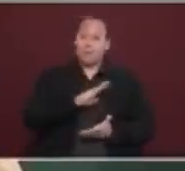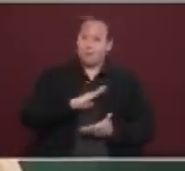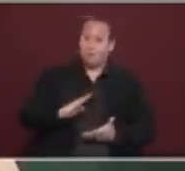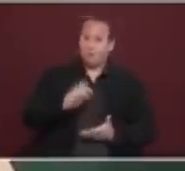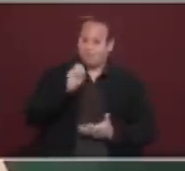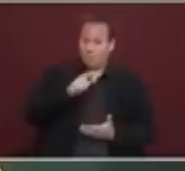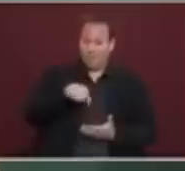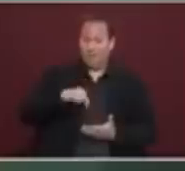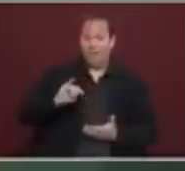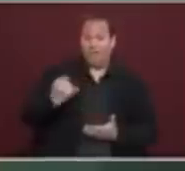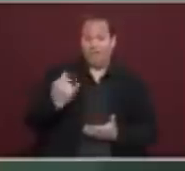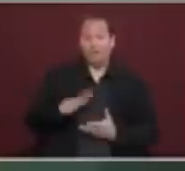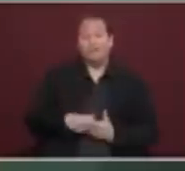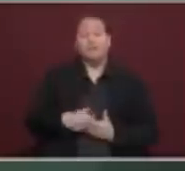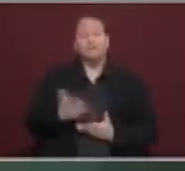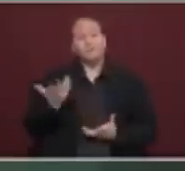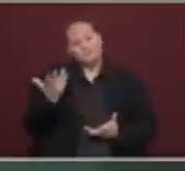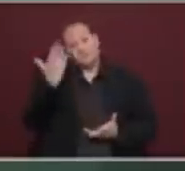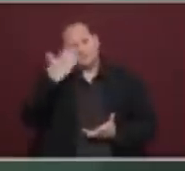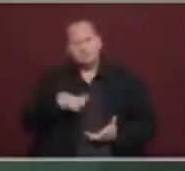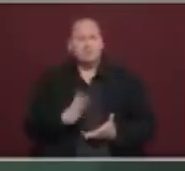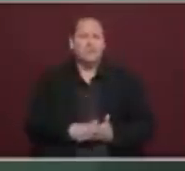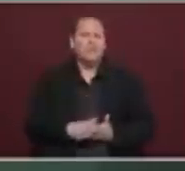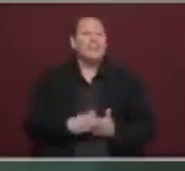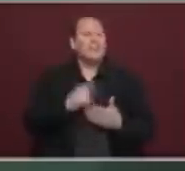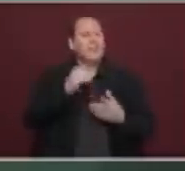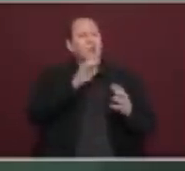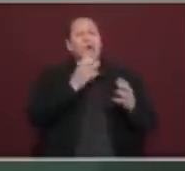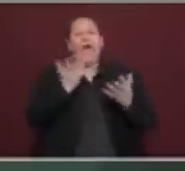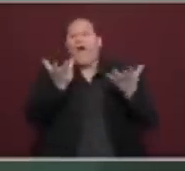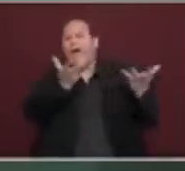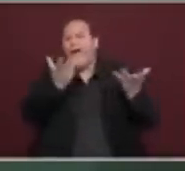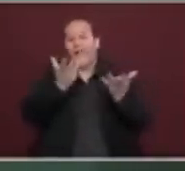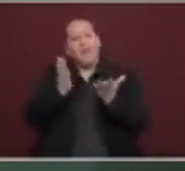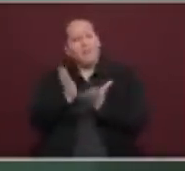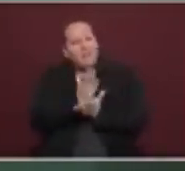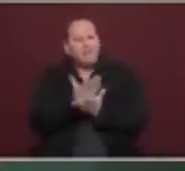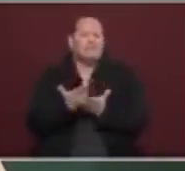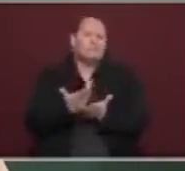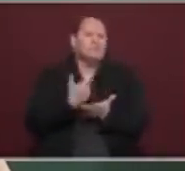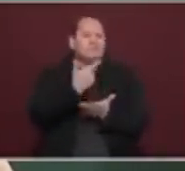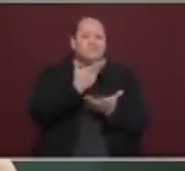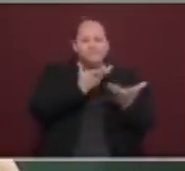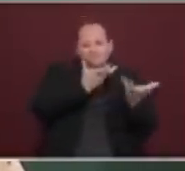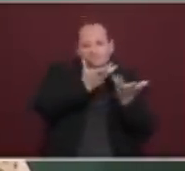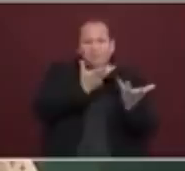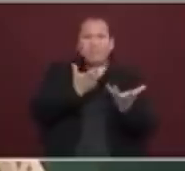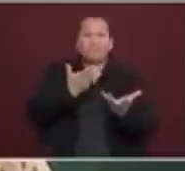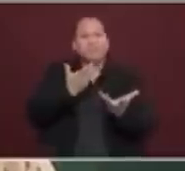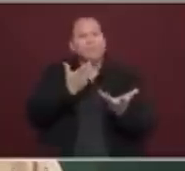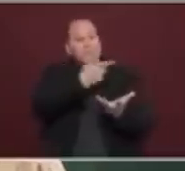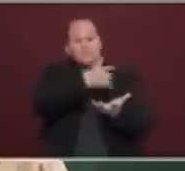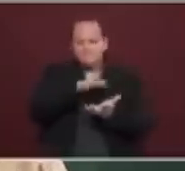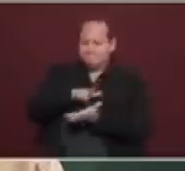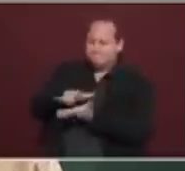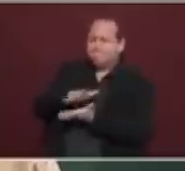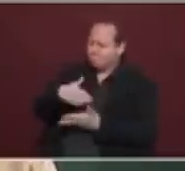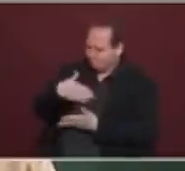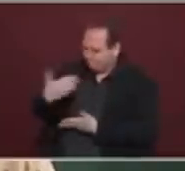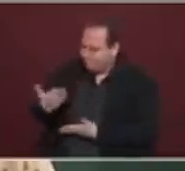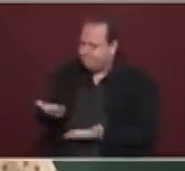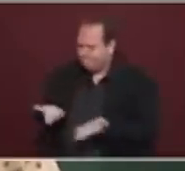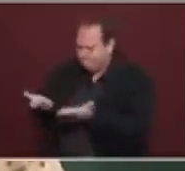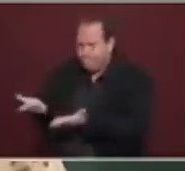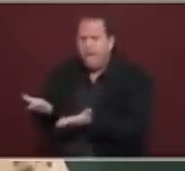que dentro de las acciones adicionales ya nos está ya poniendo a disposición algunos